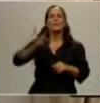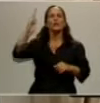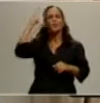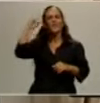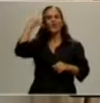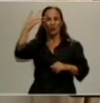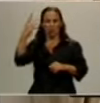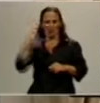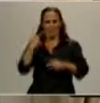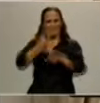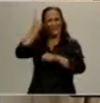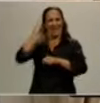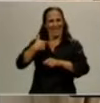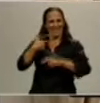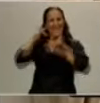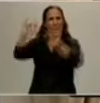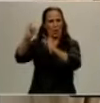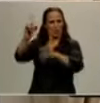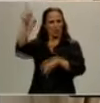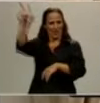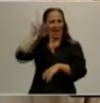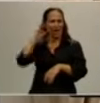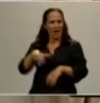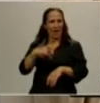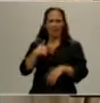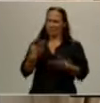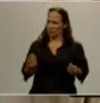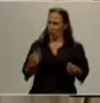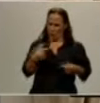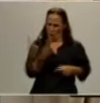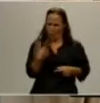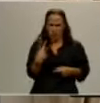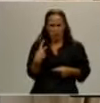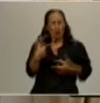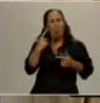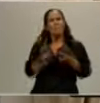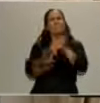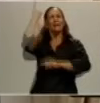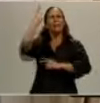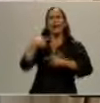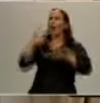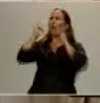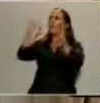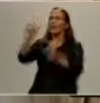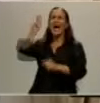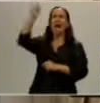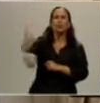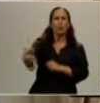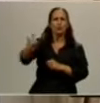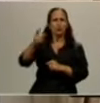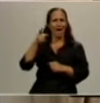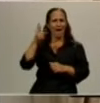1994. ¿En qué cabeza puede caber que quienes precisamente fueron los primeros en acusar y en